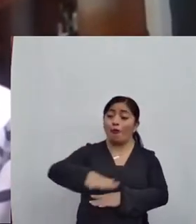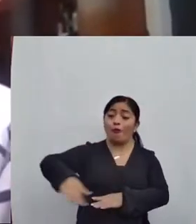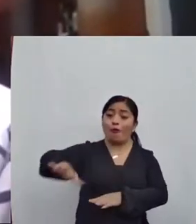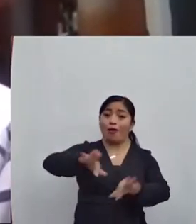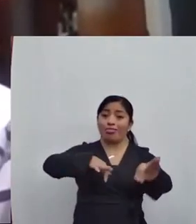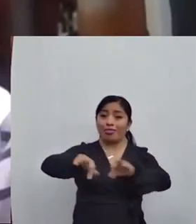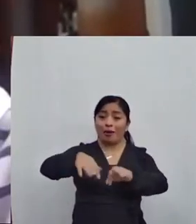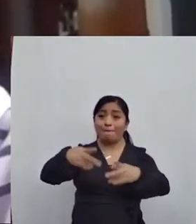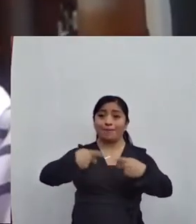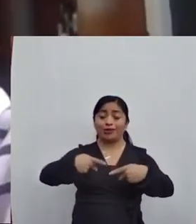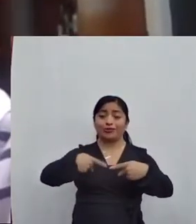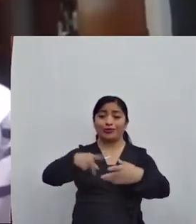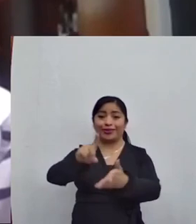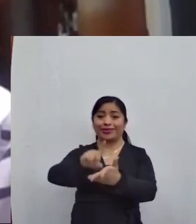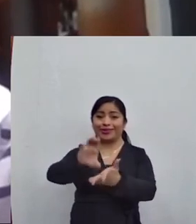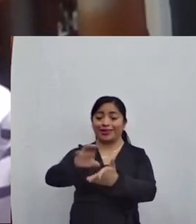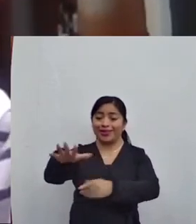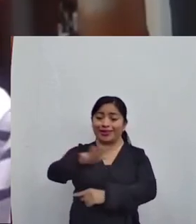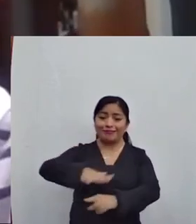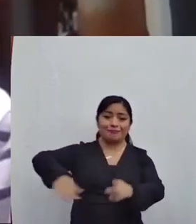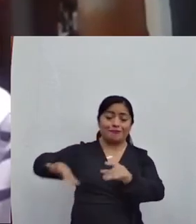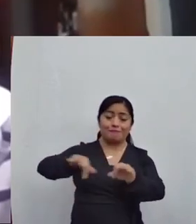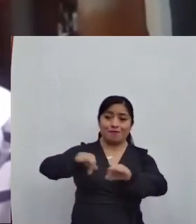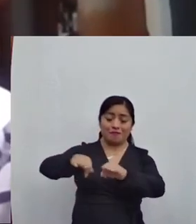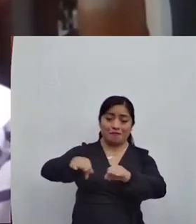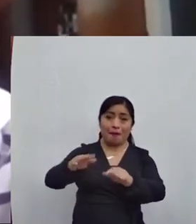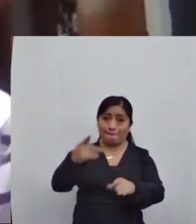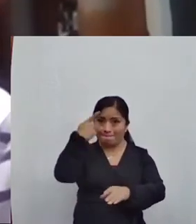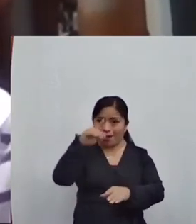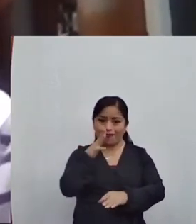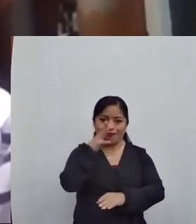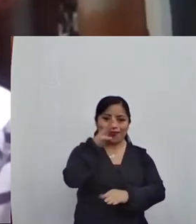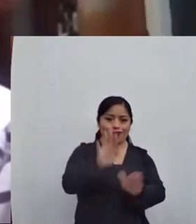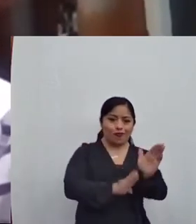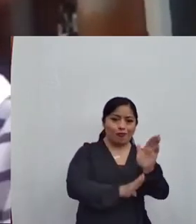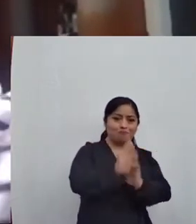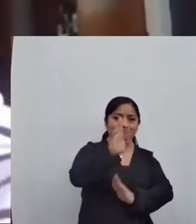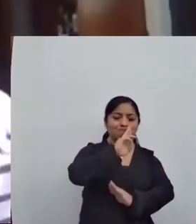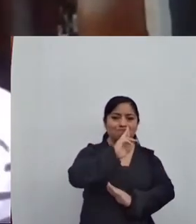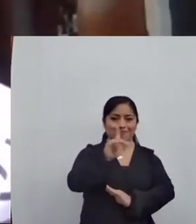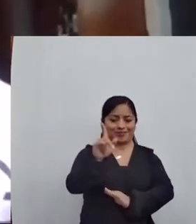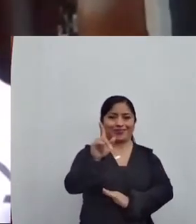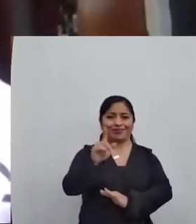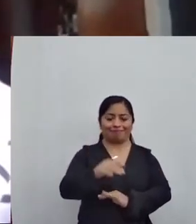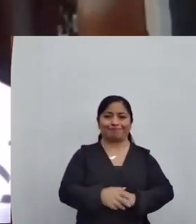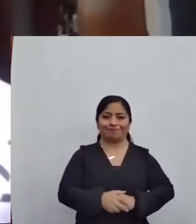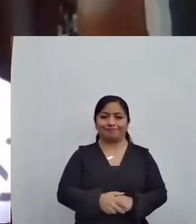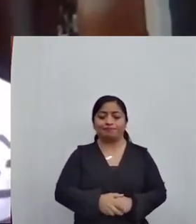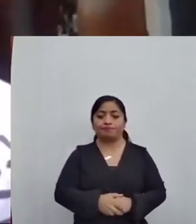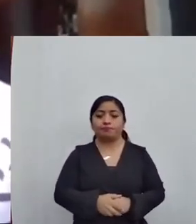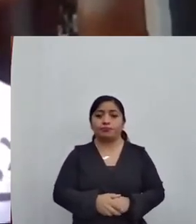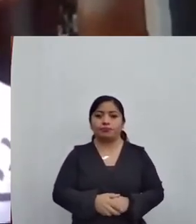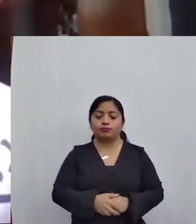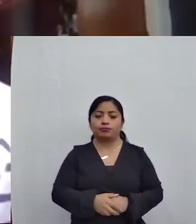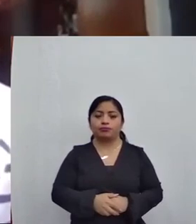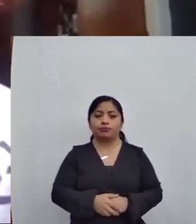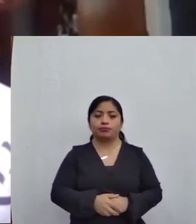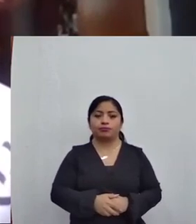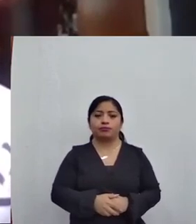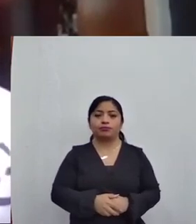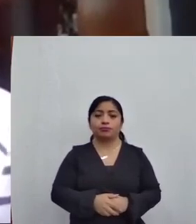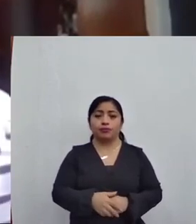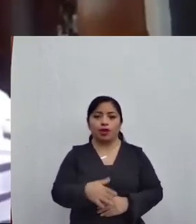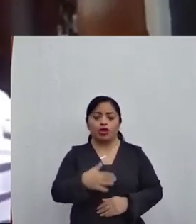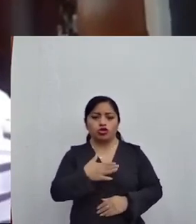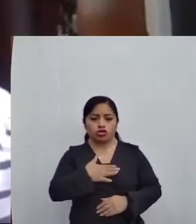con discapacidad gente que está moviendo las cosas para que las personas estén mejor. El tipo de discapacidad del que yo